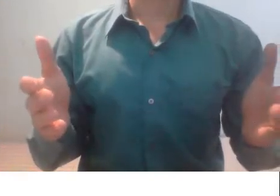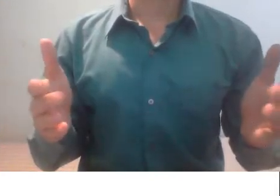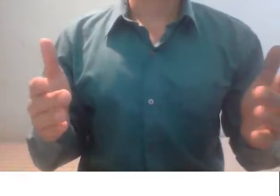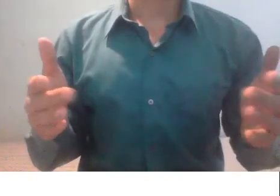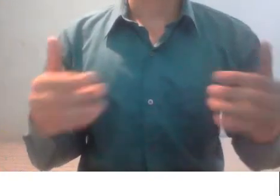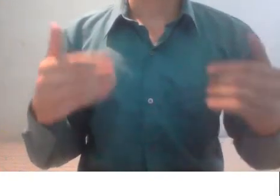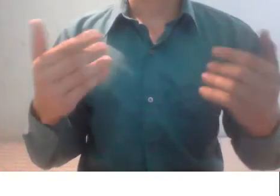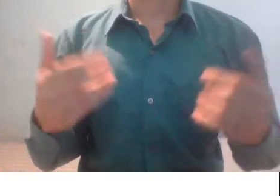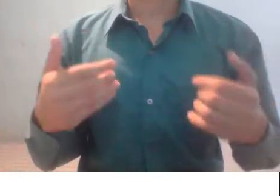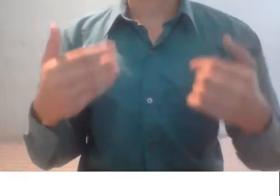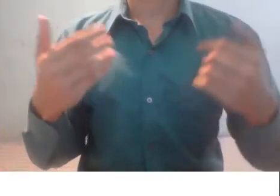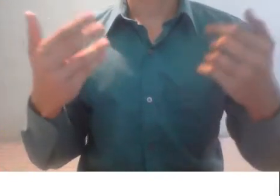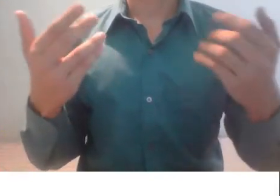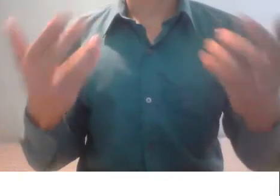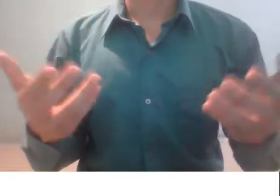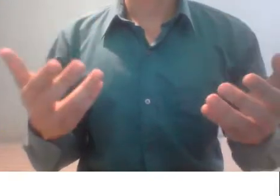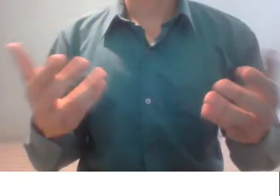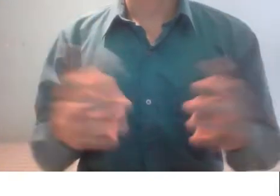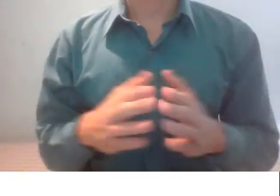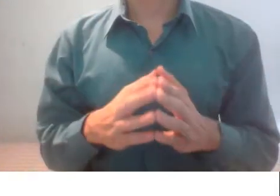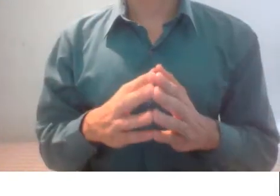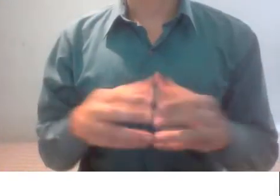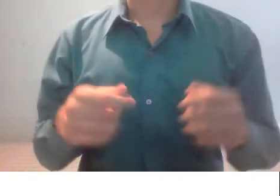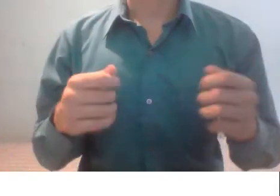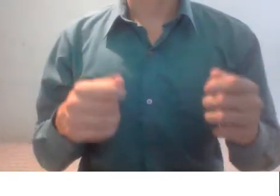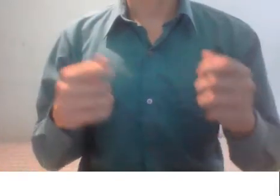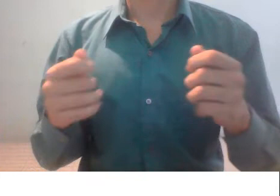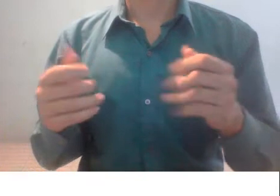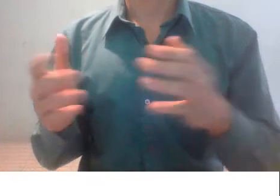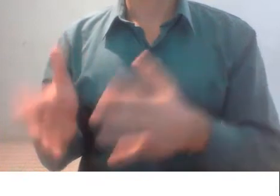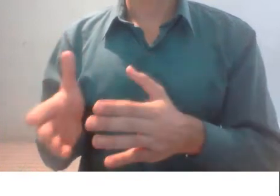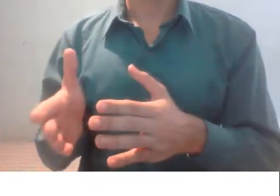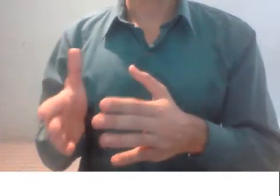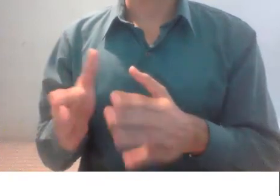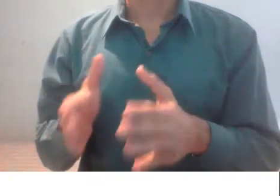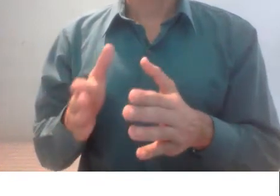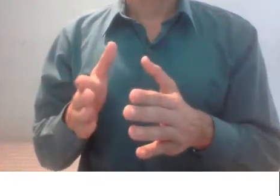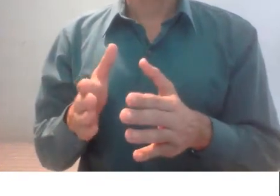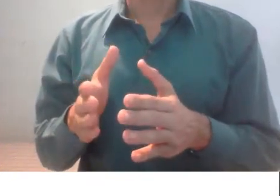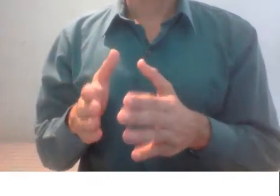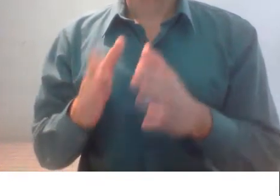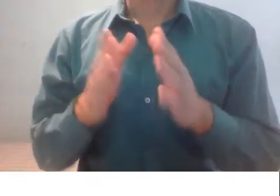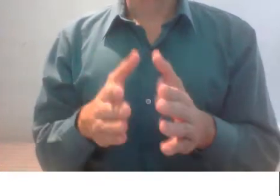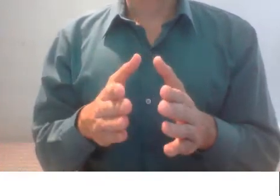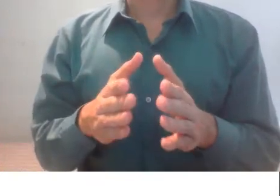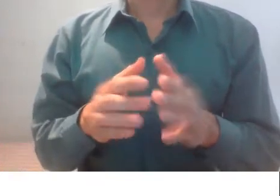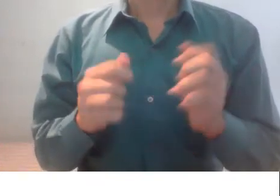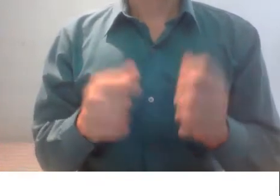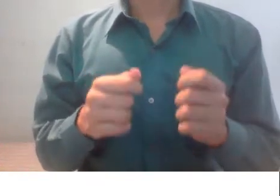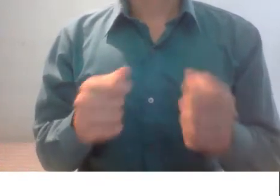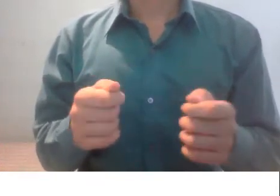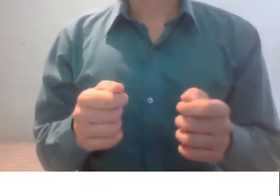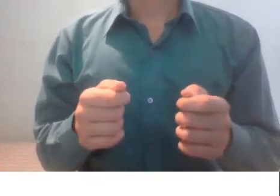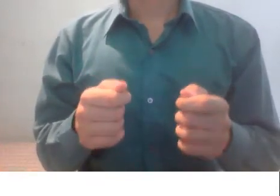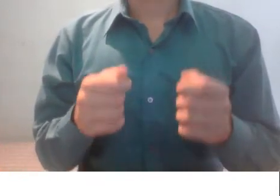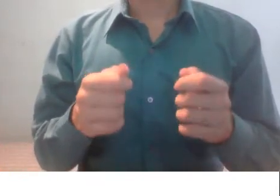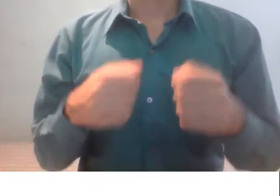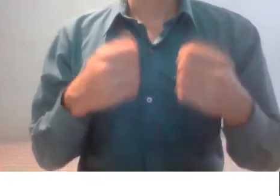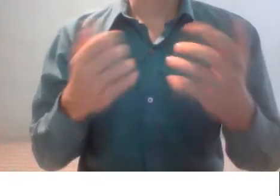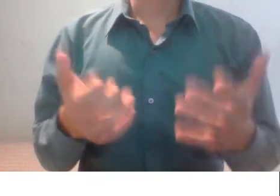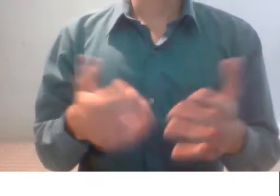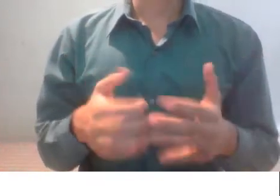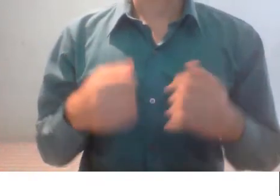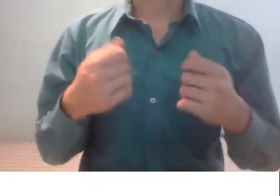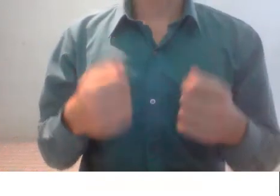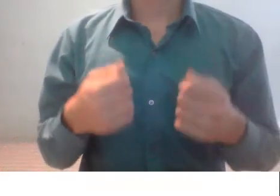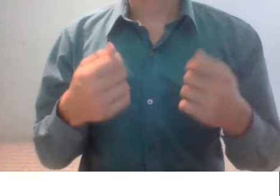no se contagiaran y el problema no fuera más grave de lo que realmente es ahorita el tema de los contagios. Además, una cosa importante, algunos